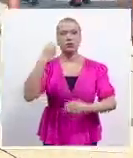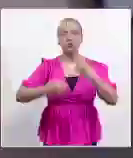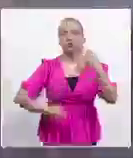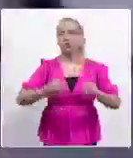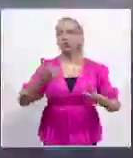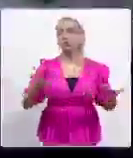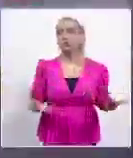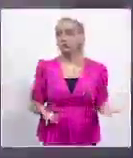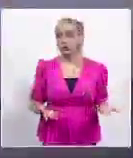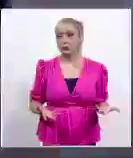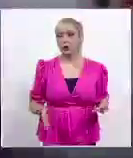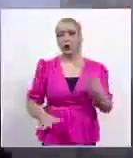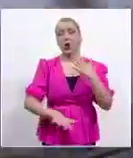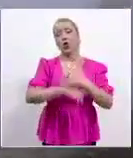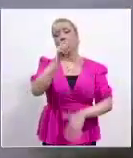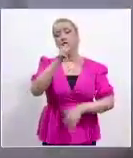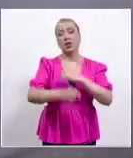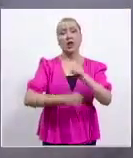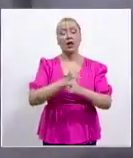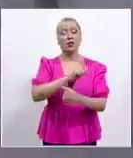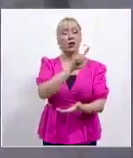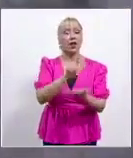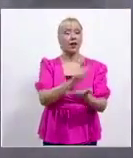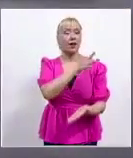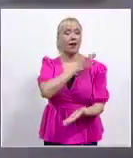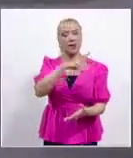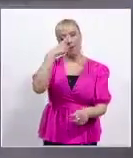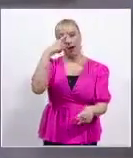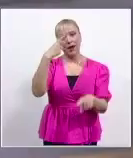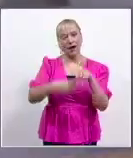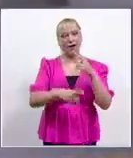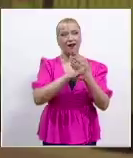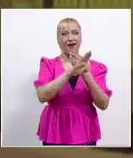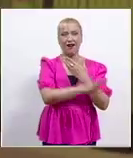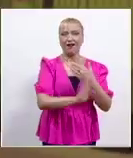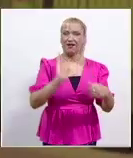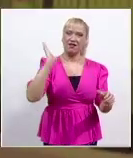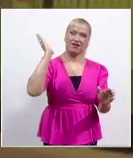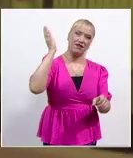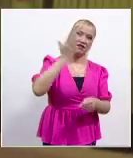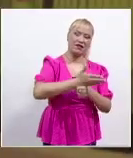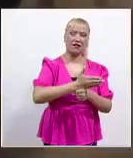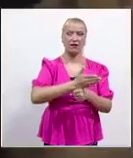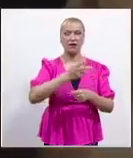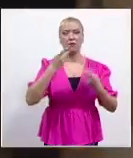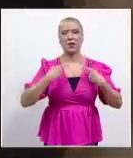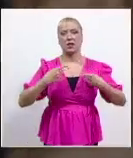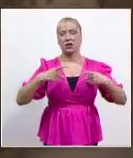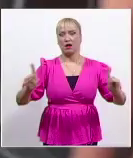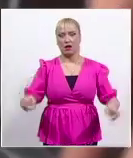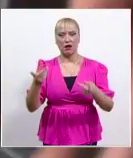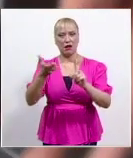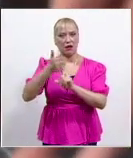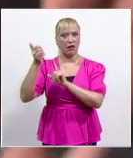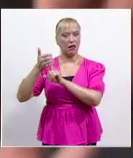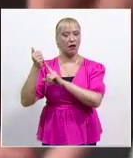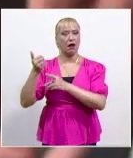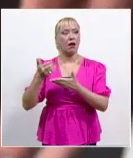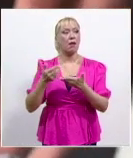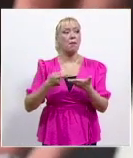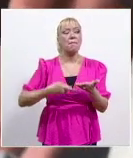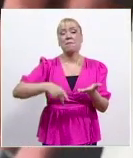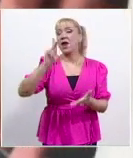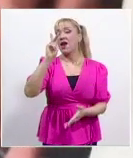Se cumplieron 11 años de la Ley General para prevenir y sancionar el delito de trata de personas en México y su implementación aún no